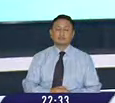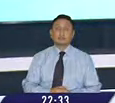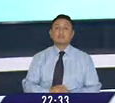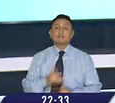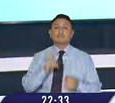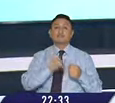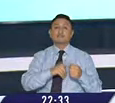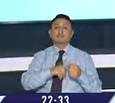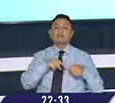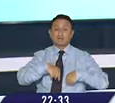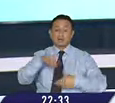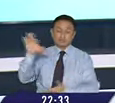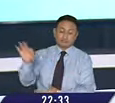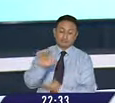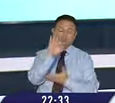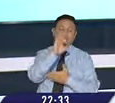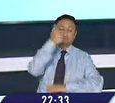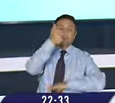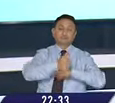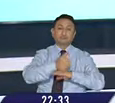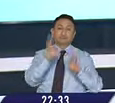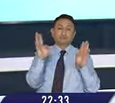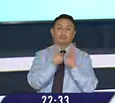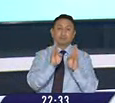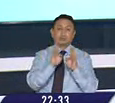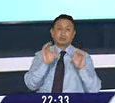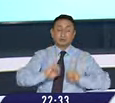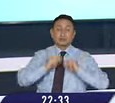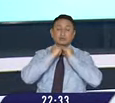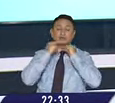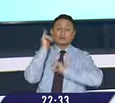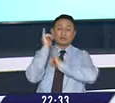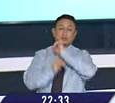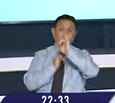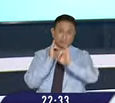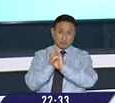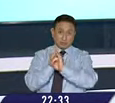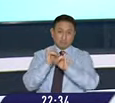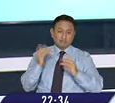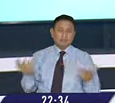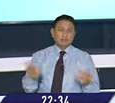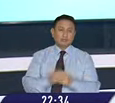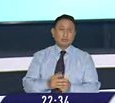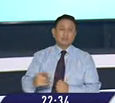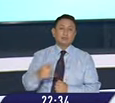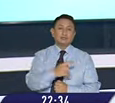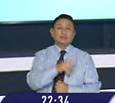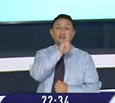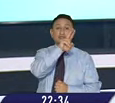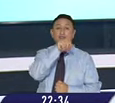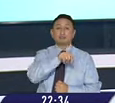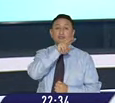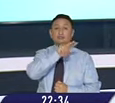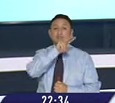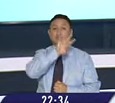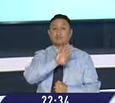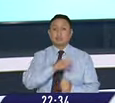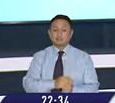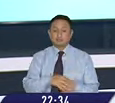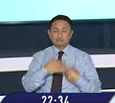Quito fue elegida como la sede del Congreso Eucarístico Internacional, que se realizará en el 2024.